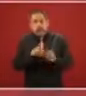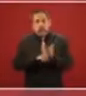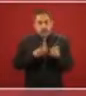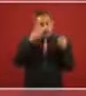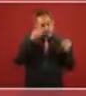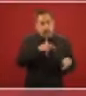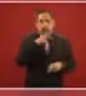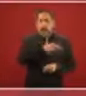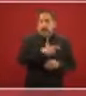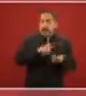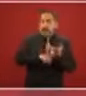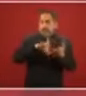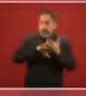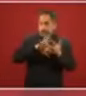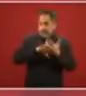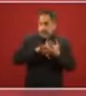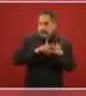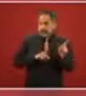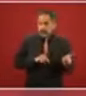las cárceles.